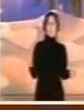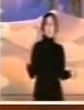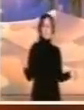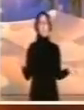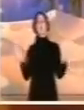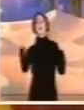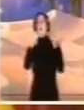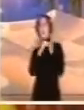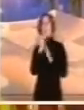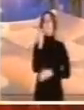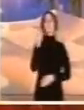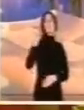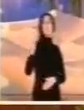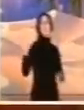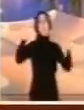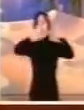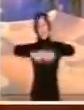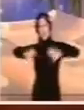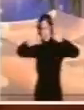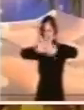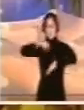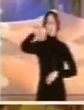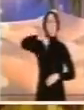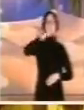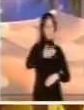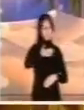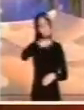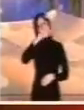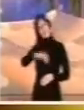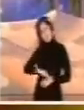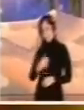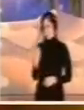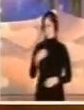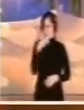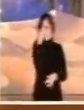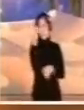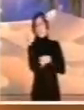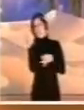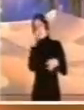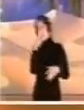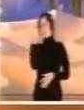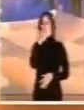noche yo pueda. Que por fin yo sienta que ya es